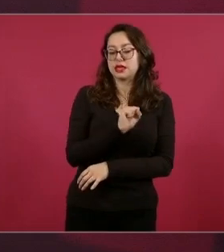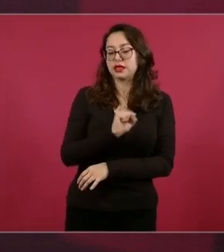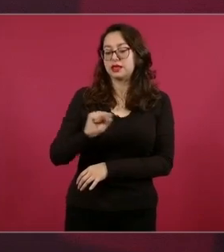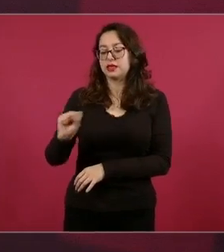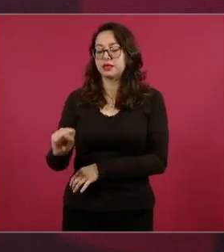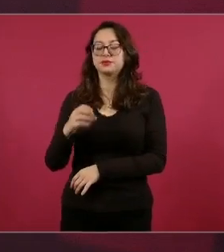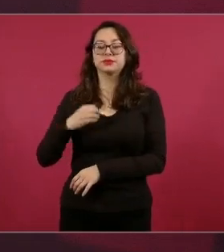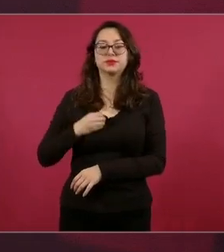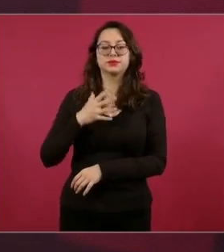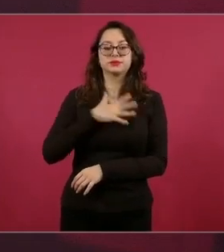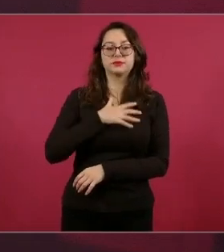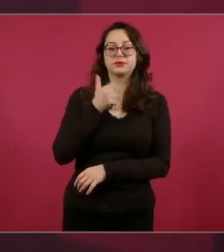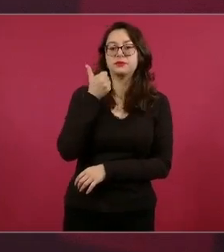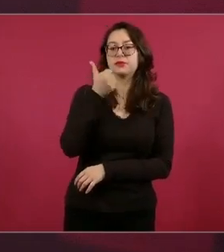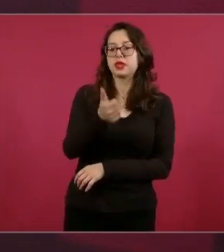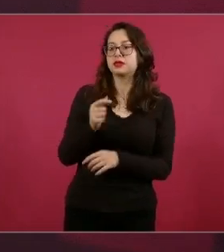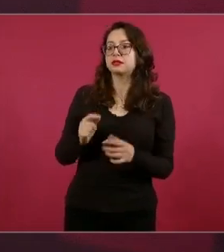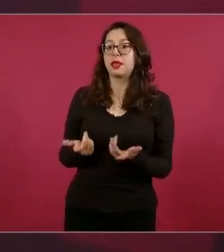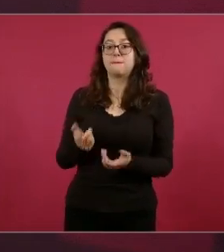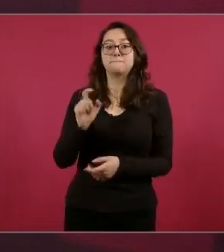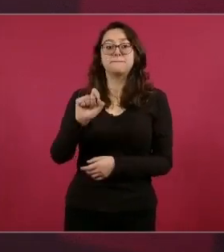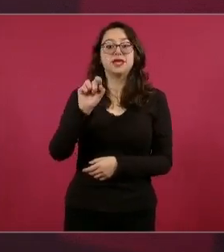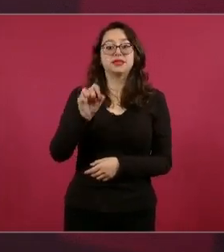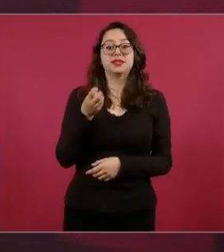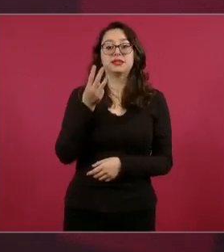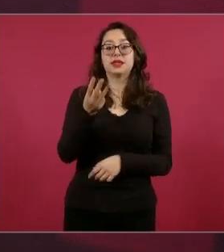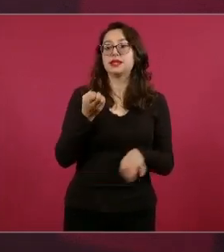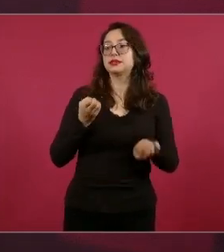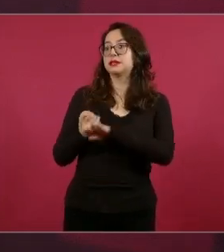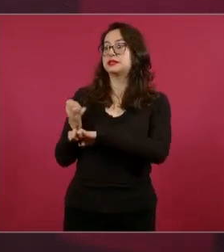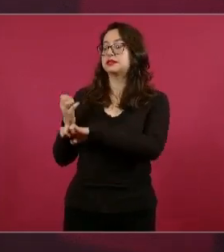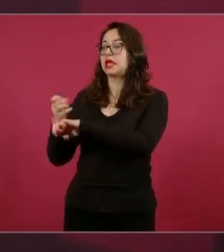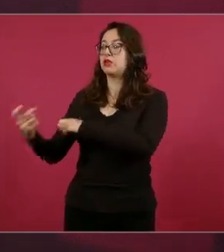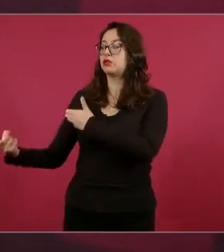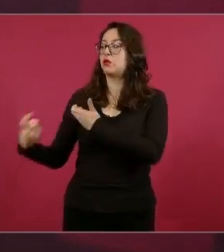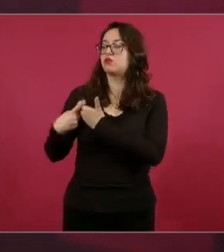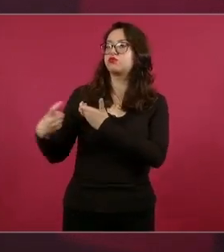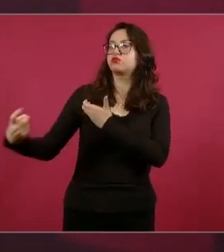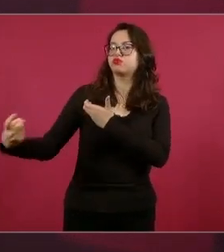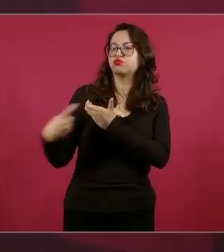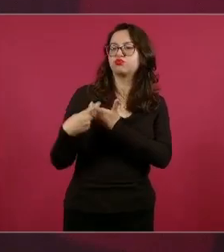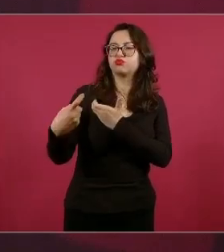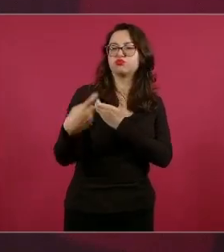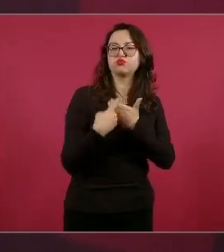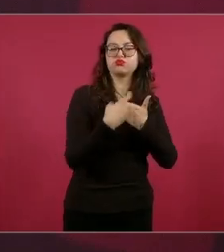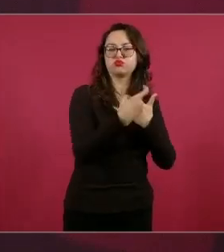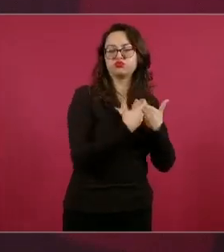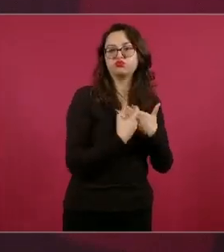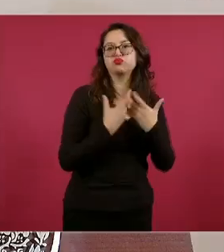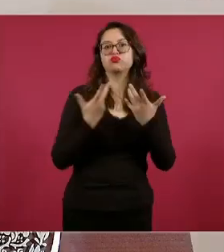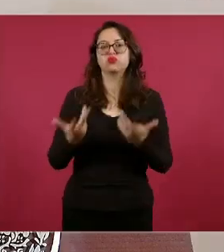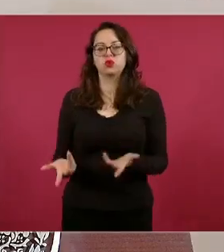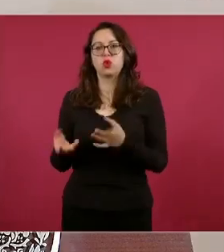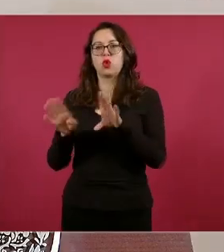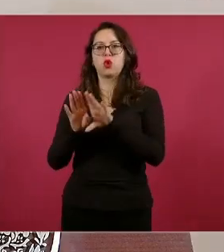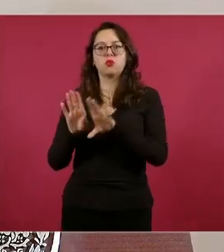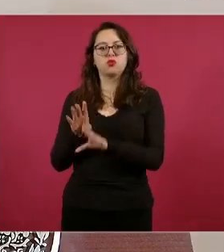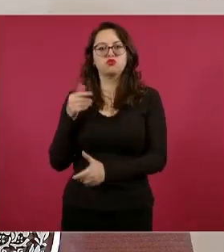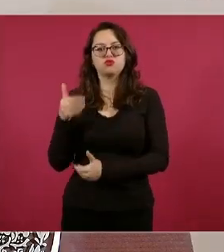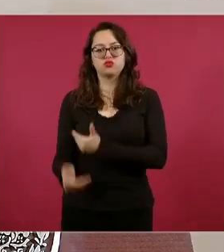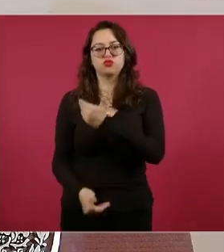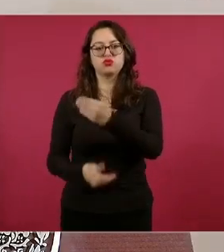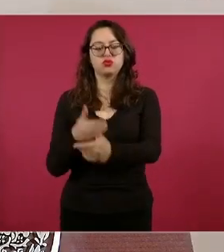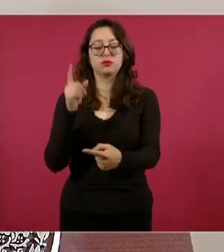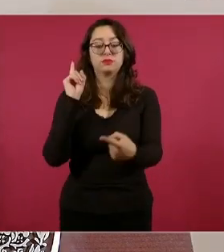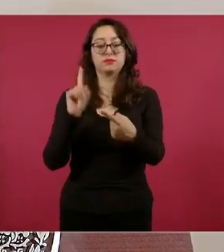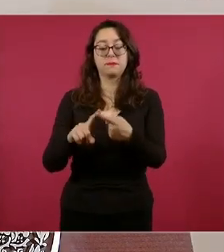los 23 estados con los temas, son cuatro pero muy integrados, reclutamiento de médicos especialistas,